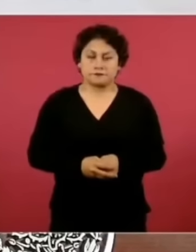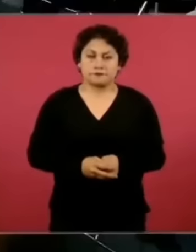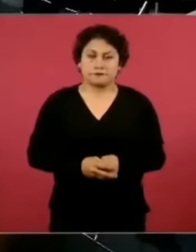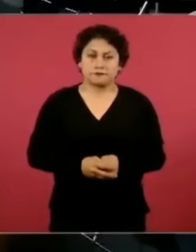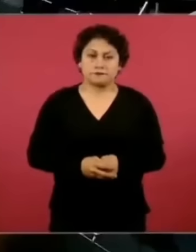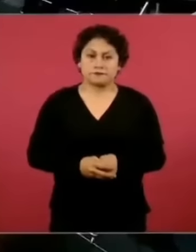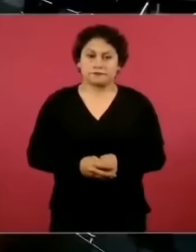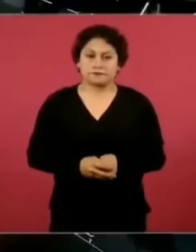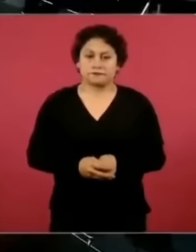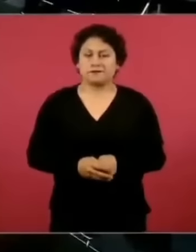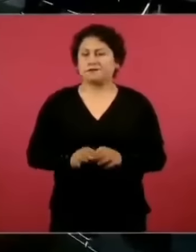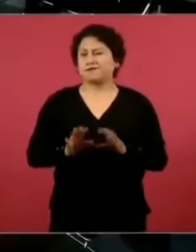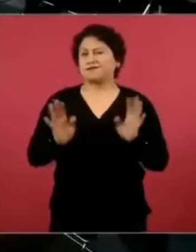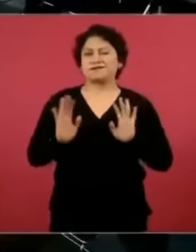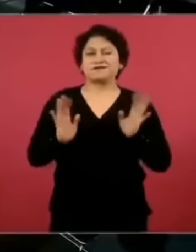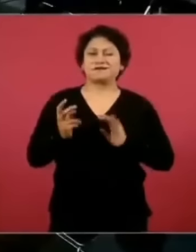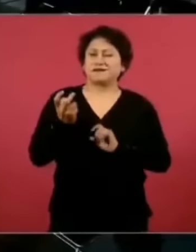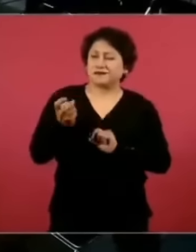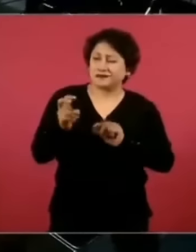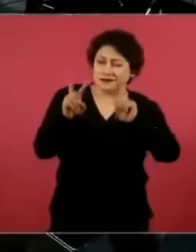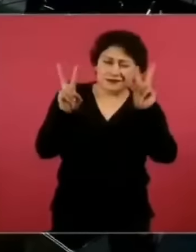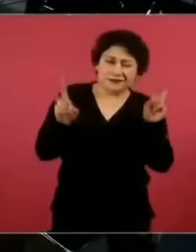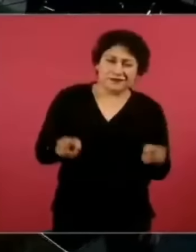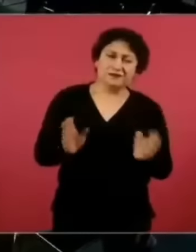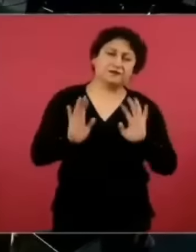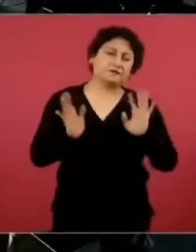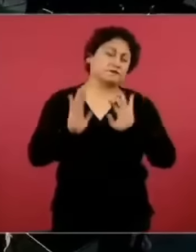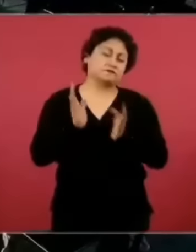Ya no me meto en eso, ya nada más es